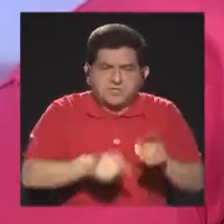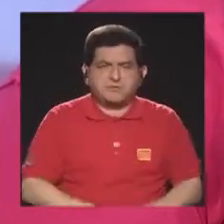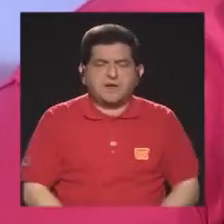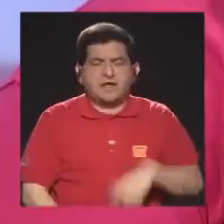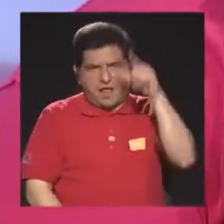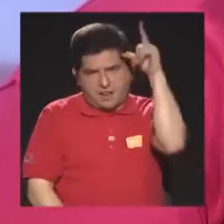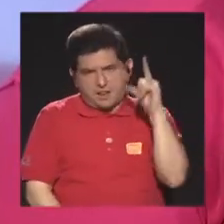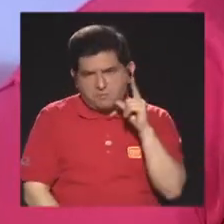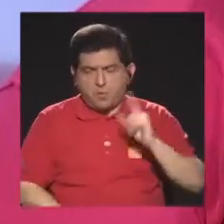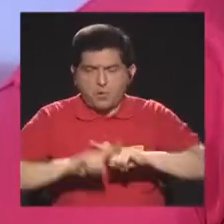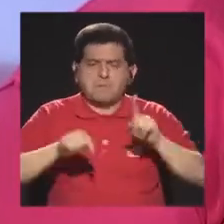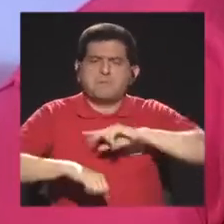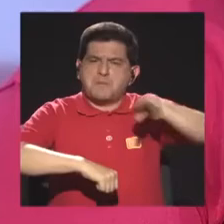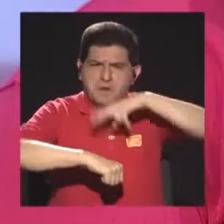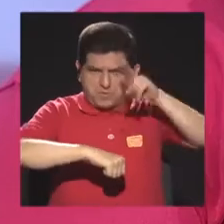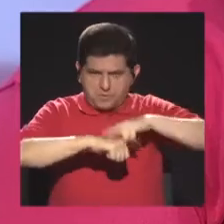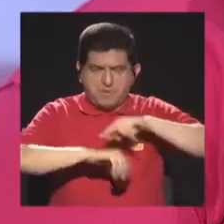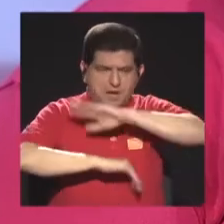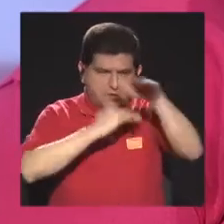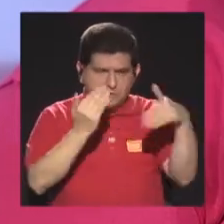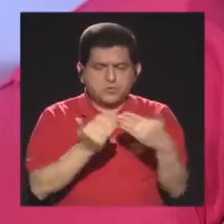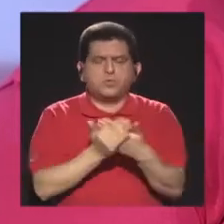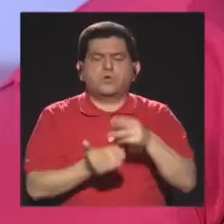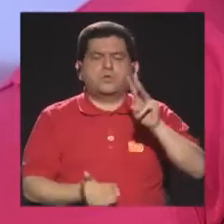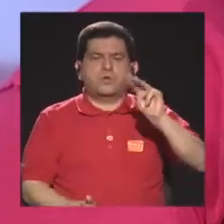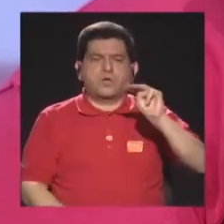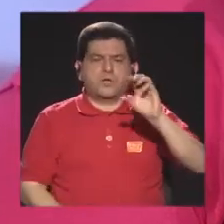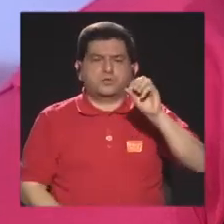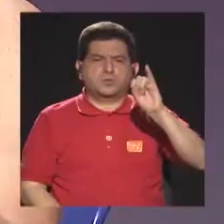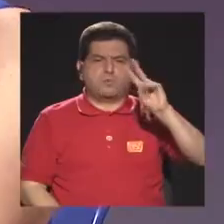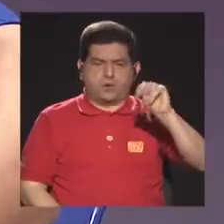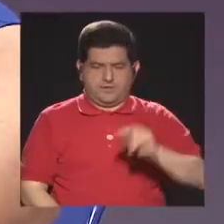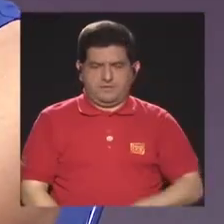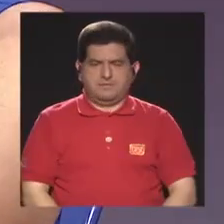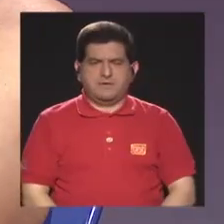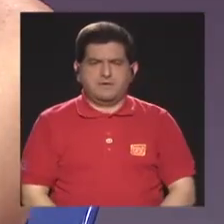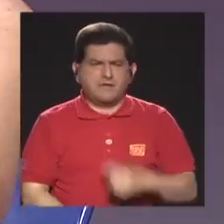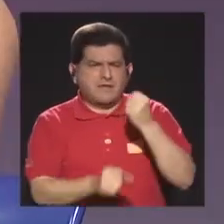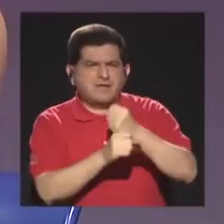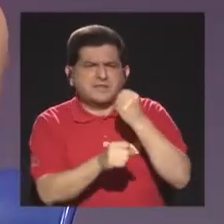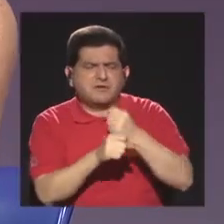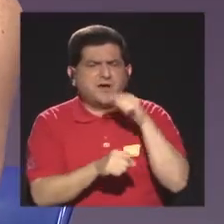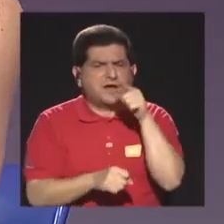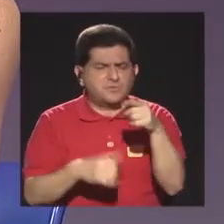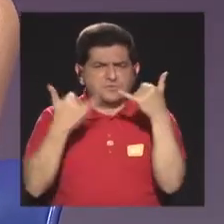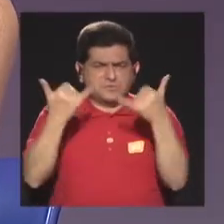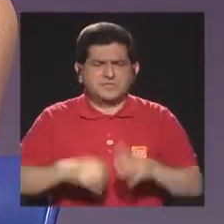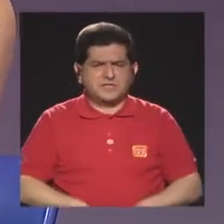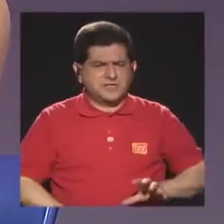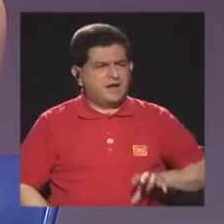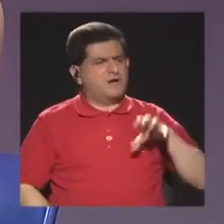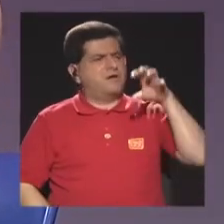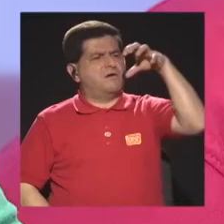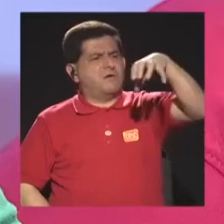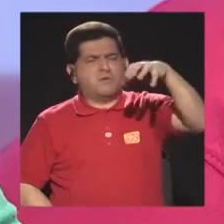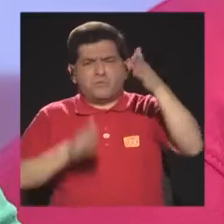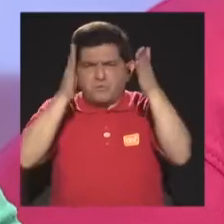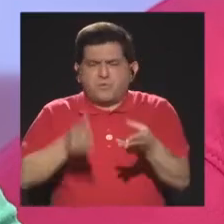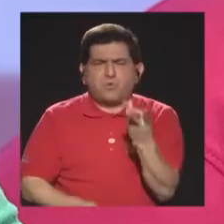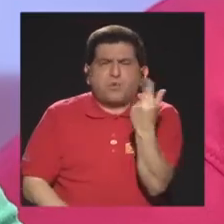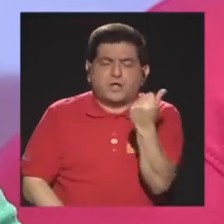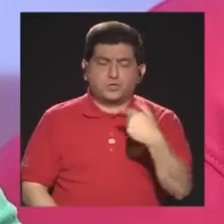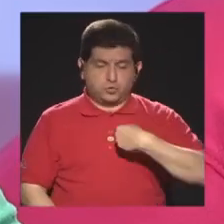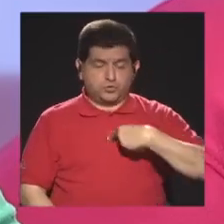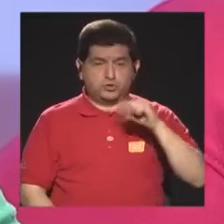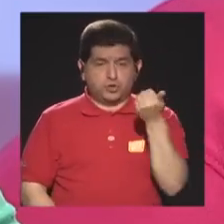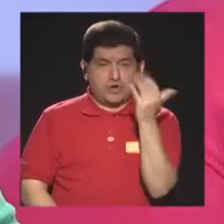de Limón, pero por lo general casi todo es en el Muelle de Moín. ¿Hace cuánto está trabajando usted como operadora de montacargas? Ok, tengo 15